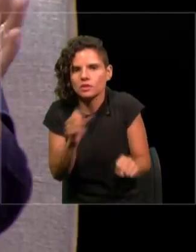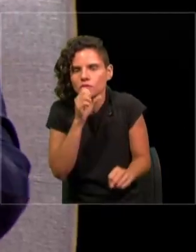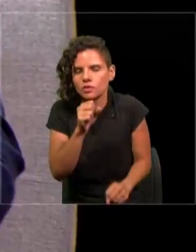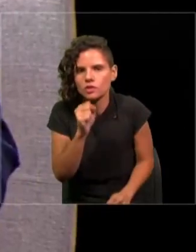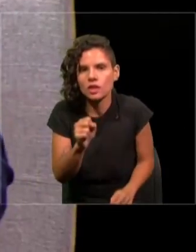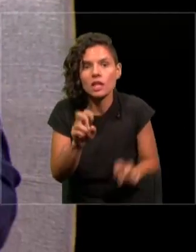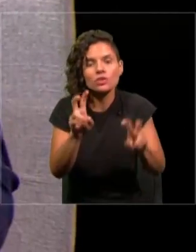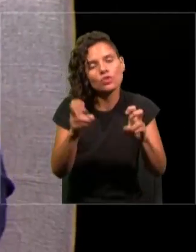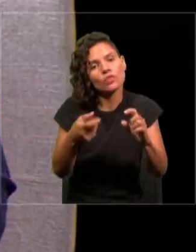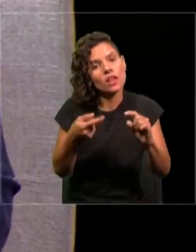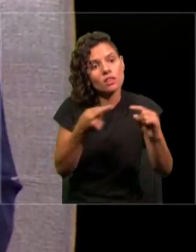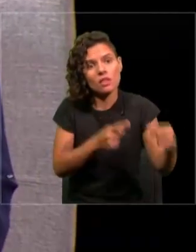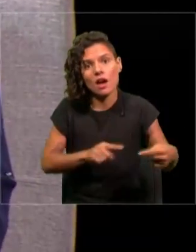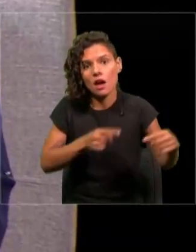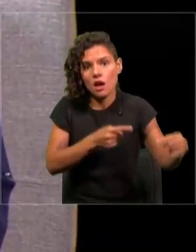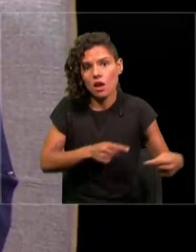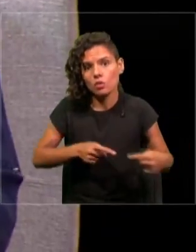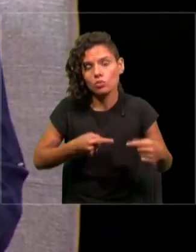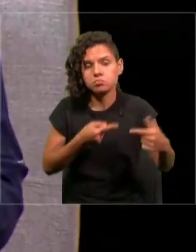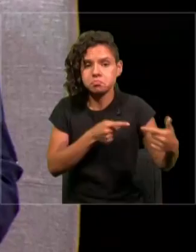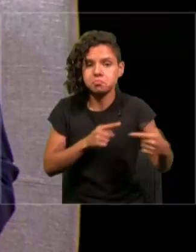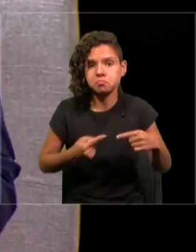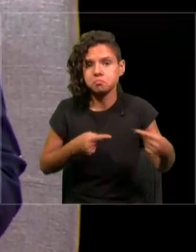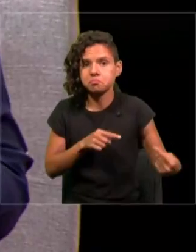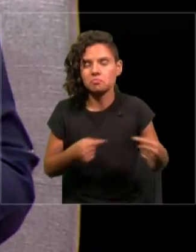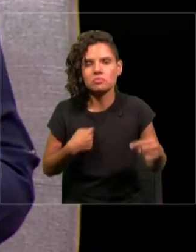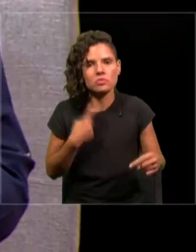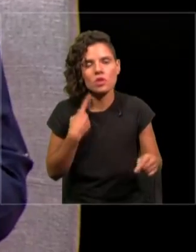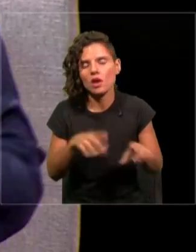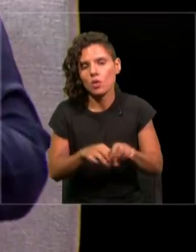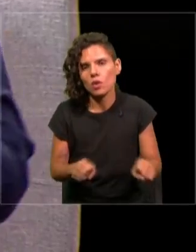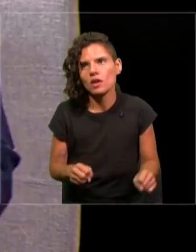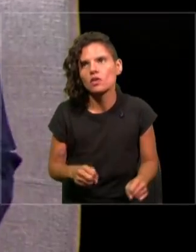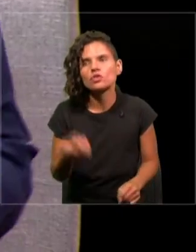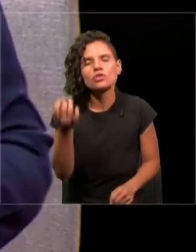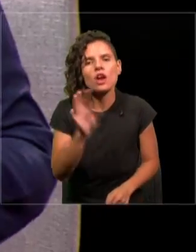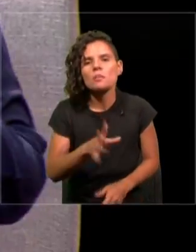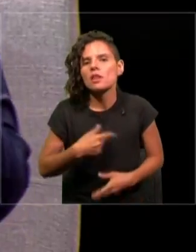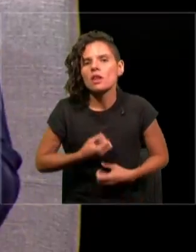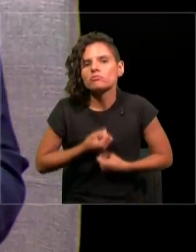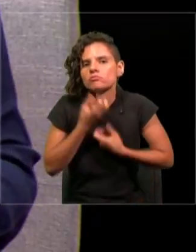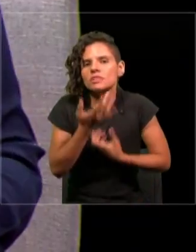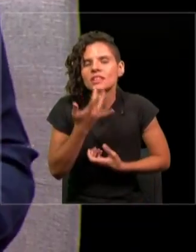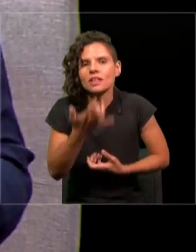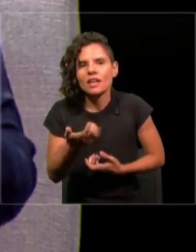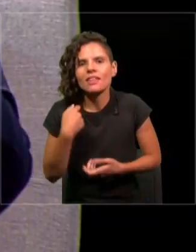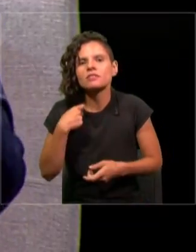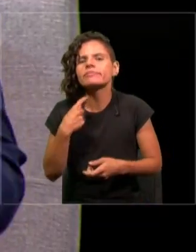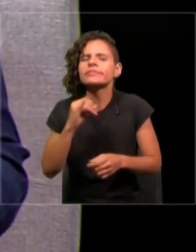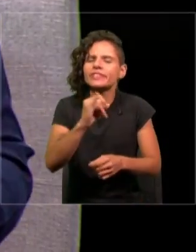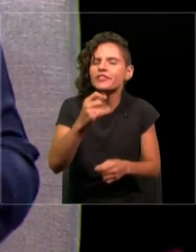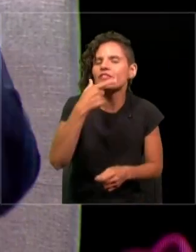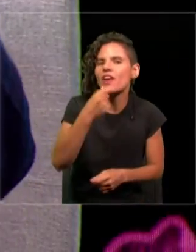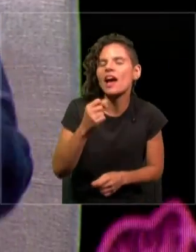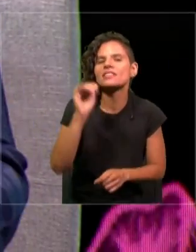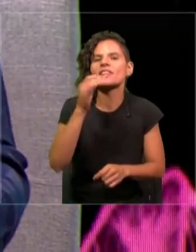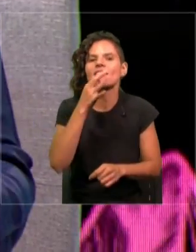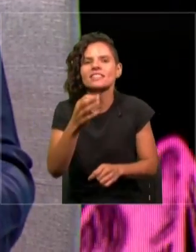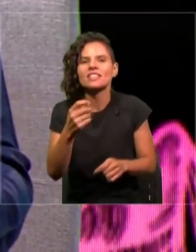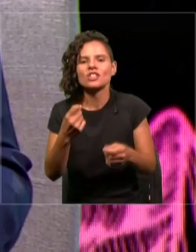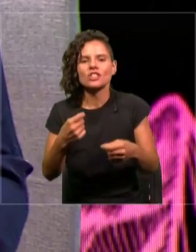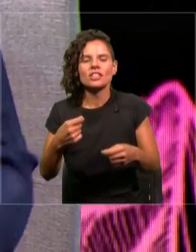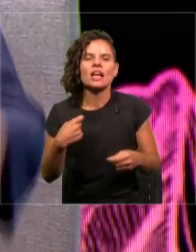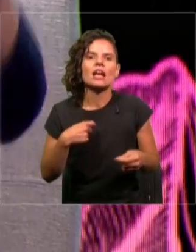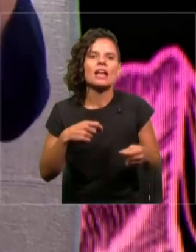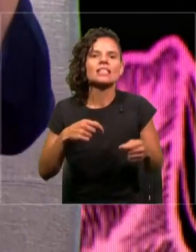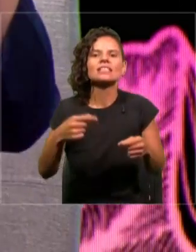al diálogo, comparto totalmente lo que han dicho mis colegas. Solo quisiera decir que es tan fácil llamar al diálogo cuando yo pongo las reglas de cómo